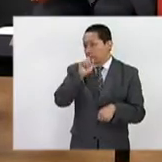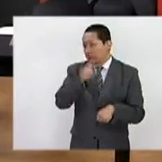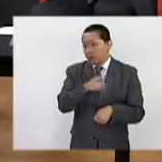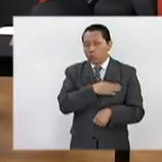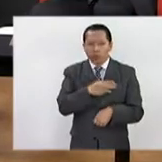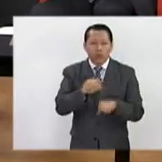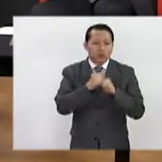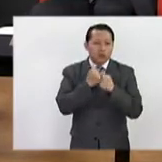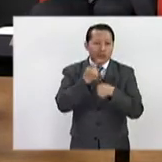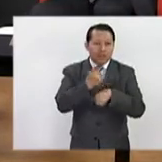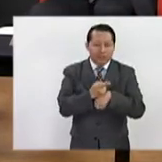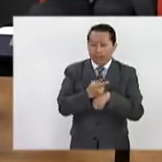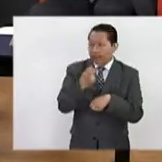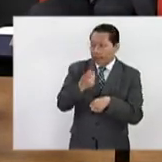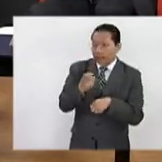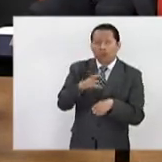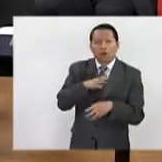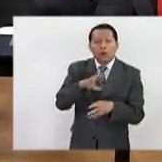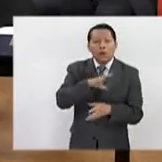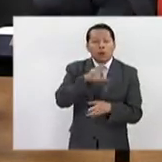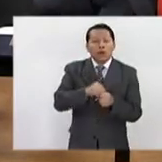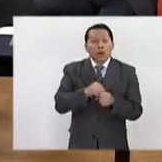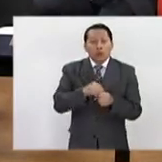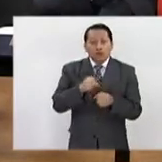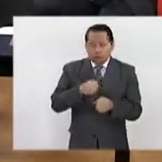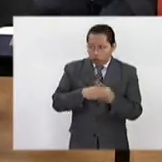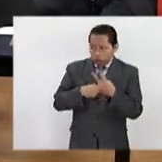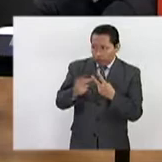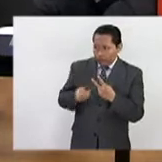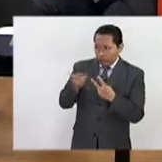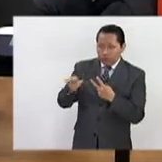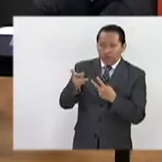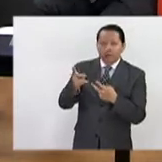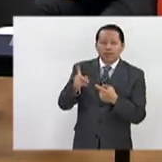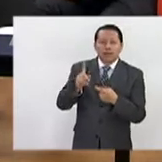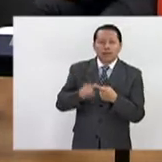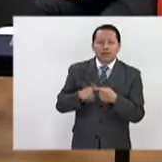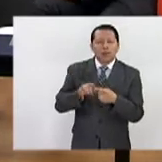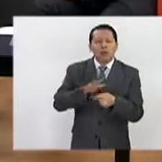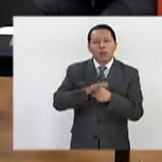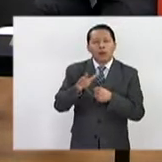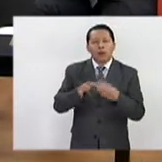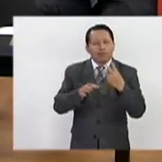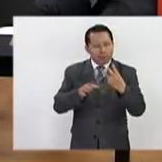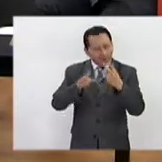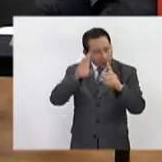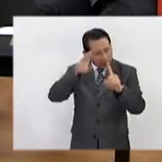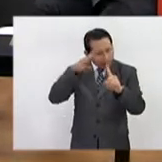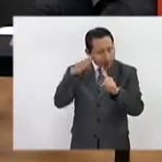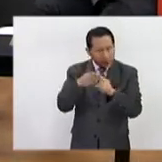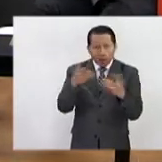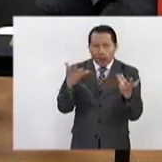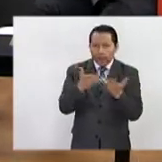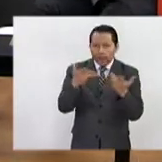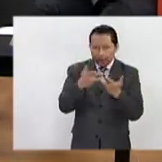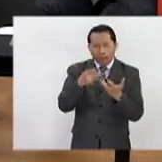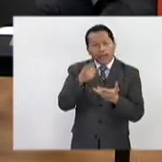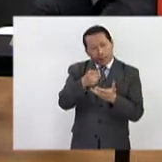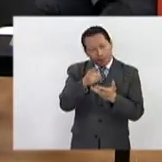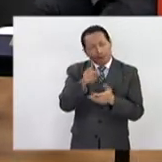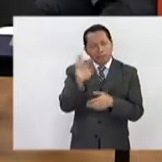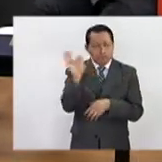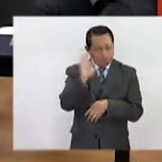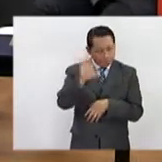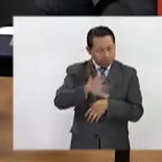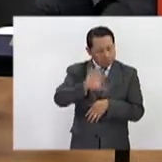buena sociedad. Y te hago, a partir de este contexto, te hago estas dos preguntas. ¿Cuáles son tus tres principales objetivos a realizar en caso de que te designen presidente de